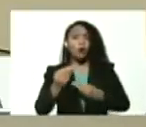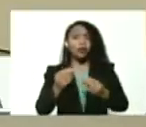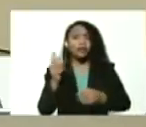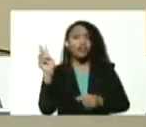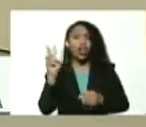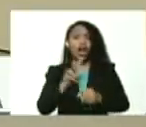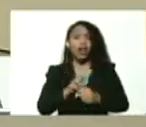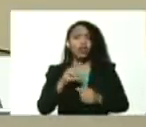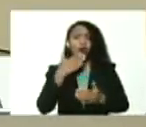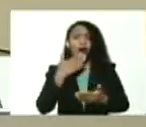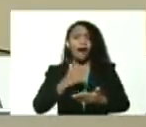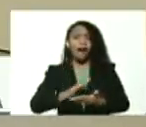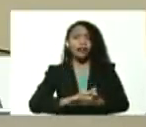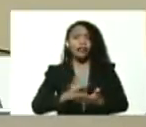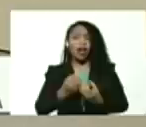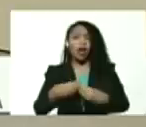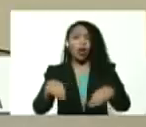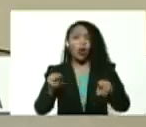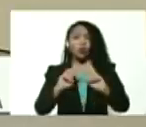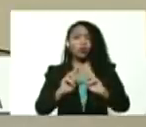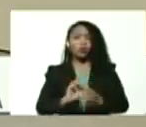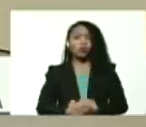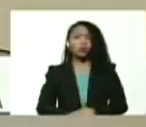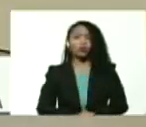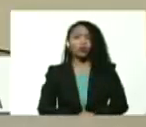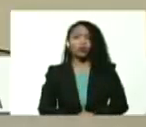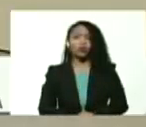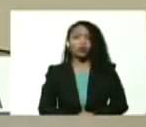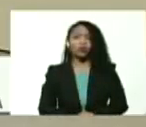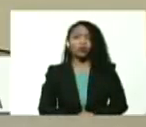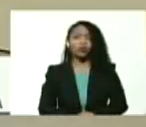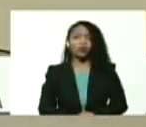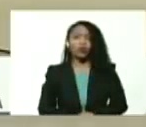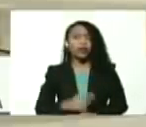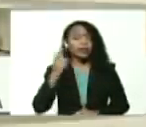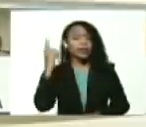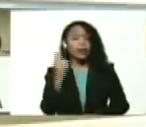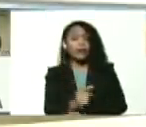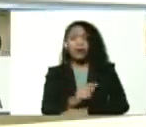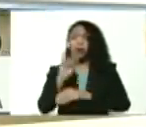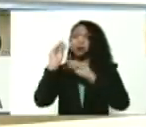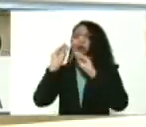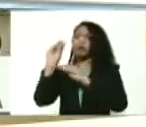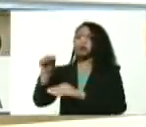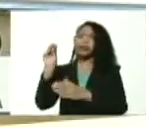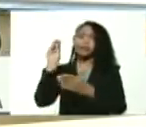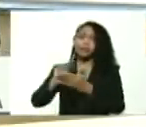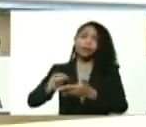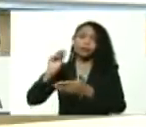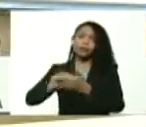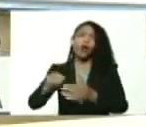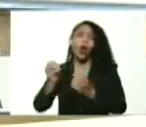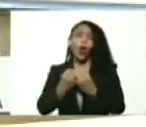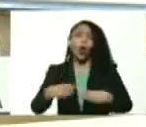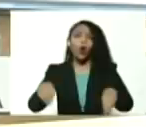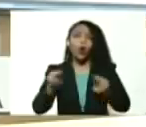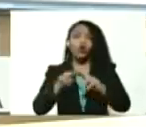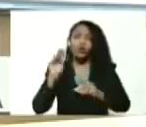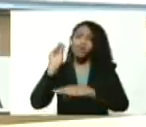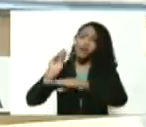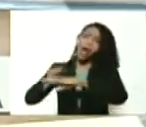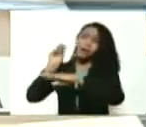la Carta de las Naciones Unidas. Debemos elevar nuestra voz a la Organización de las Naciones